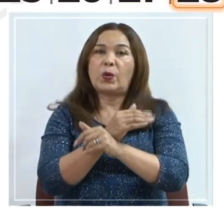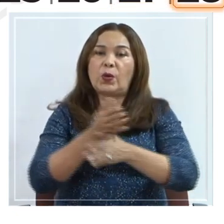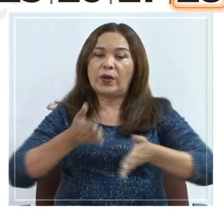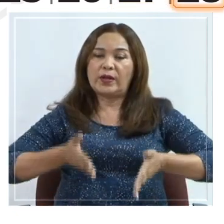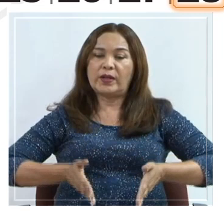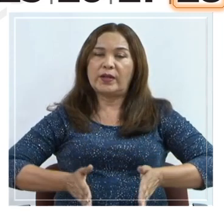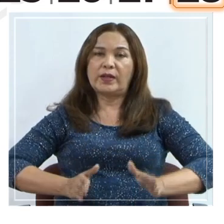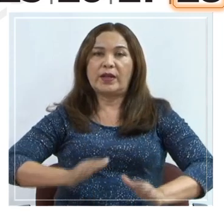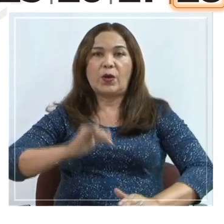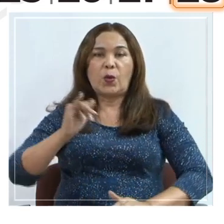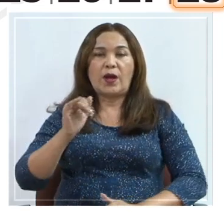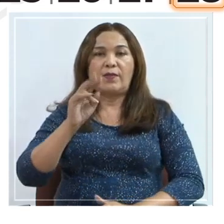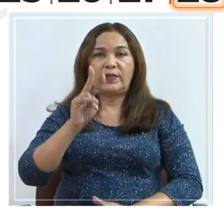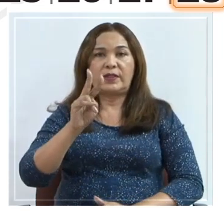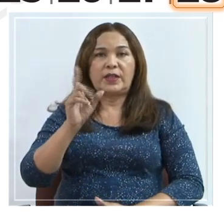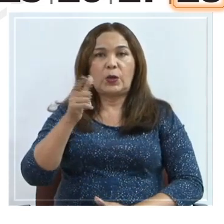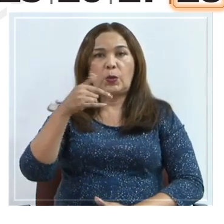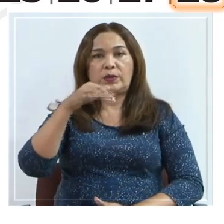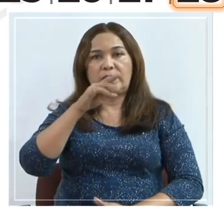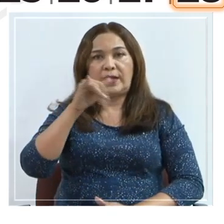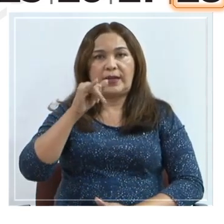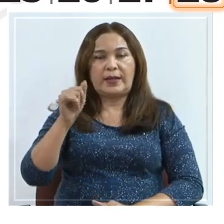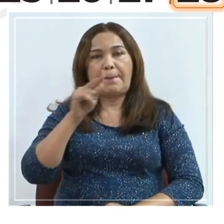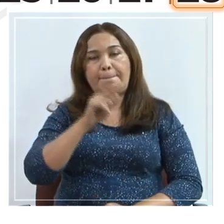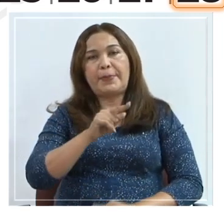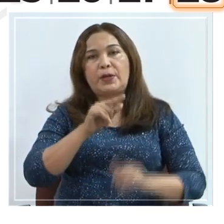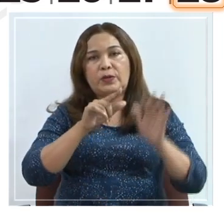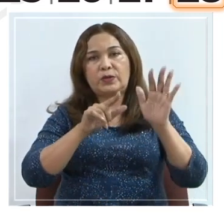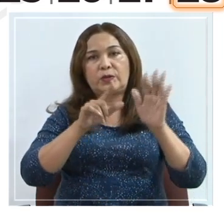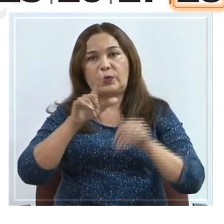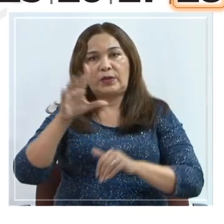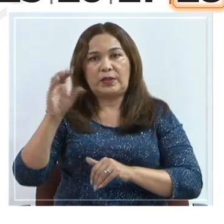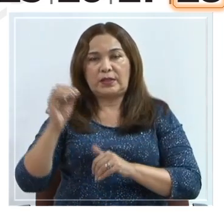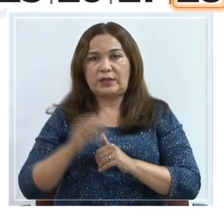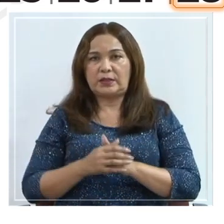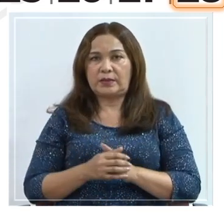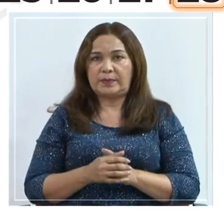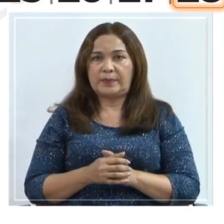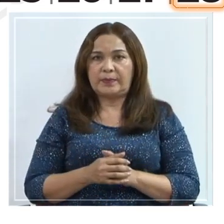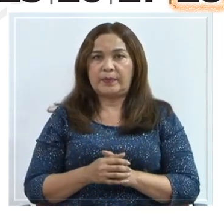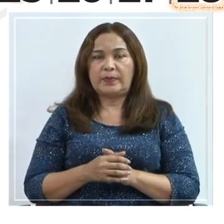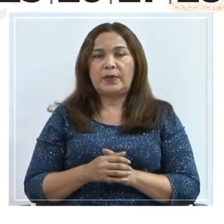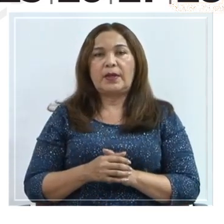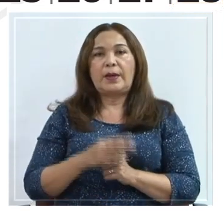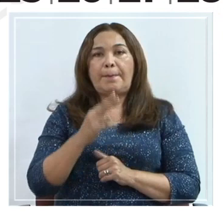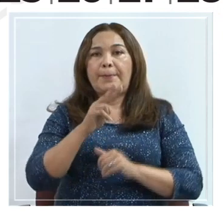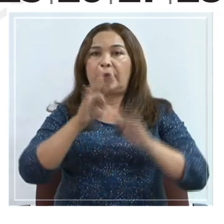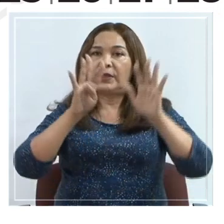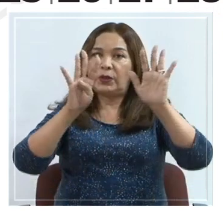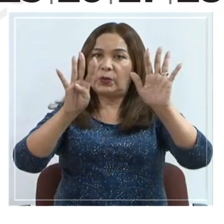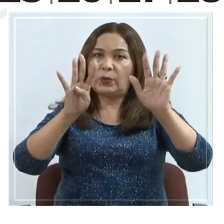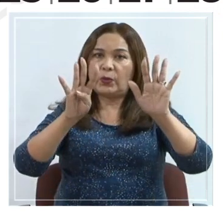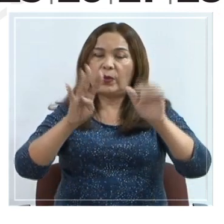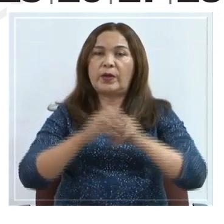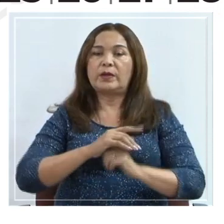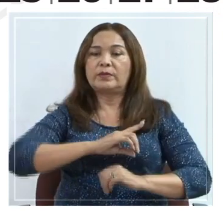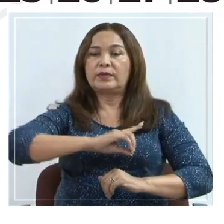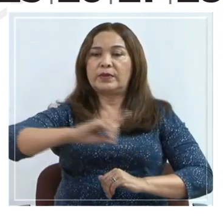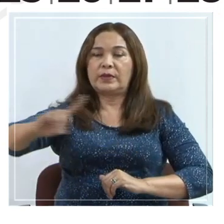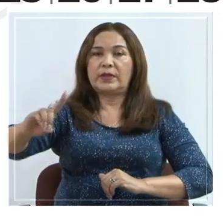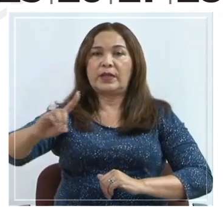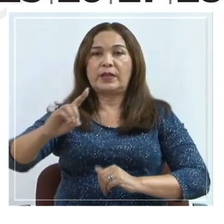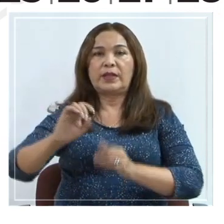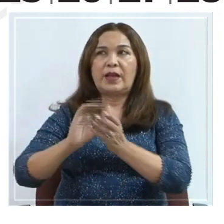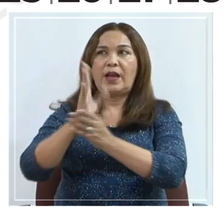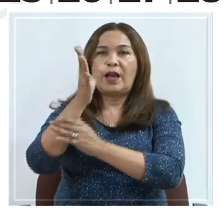natalicio de juan vicente gonzález 1810 día 29 se decreta el